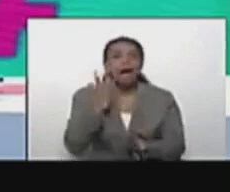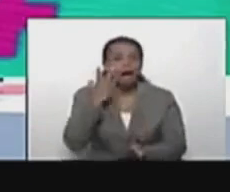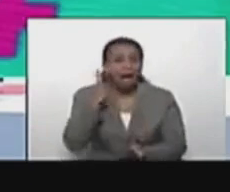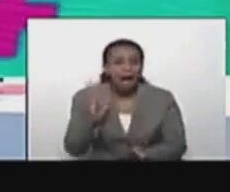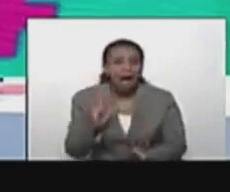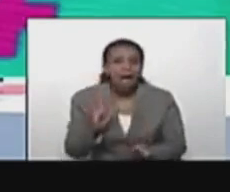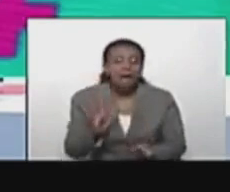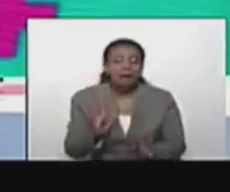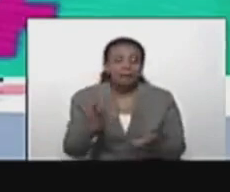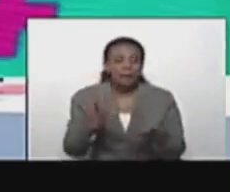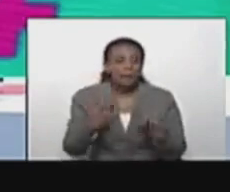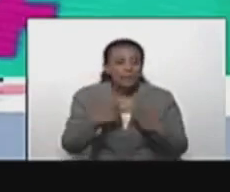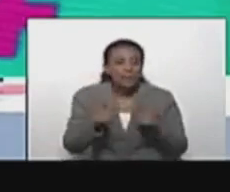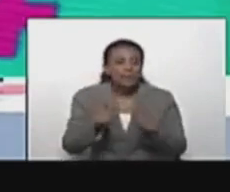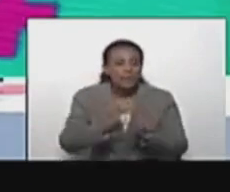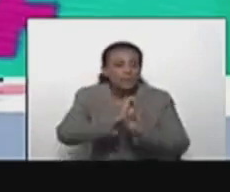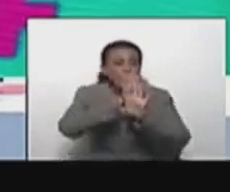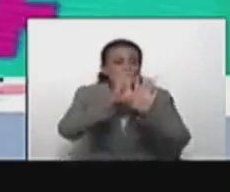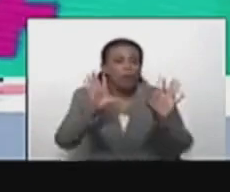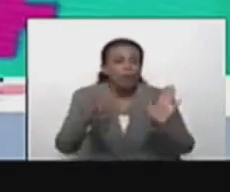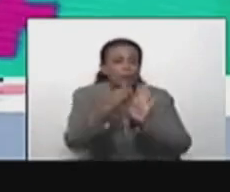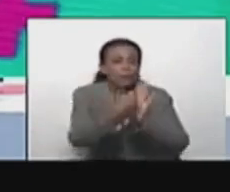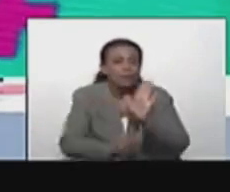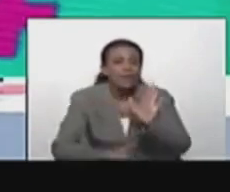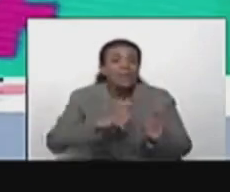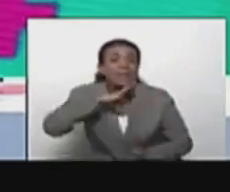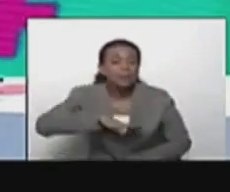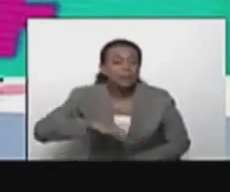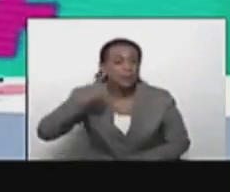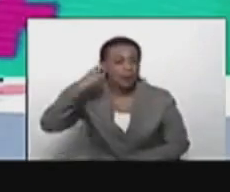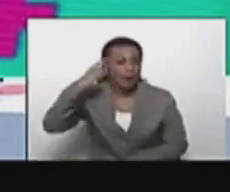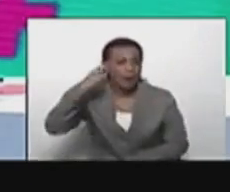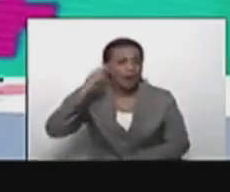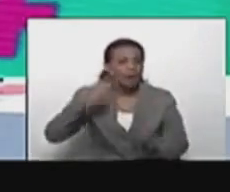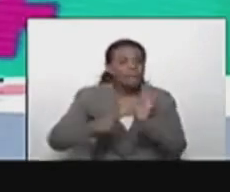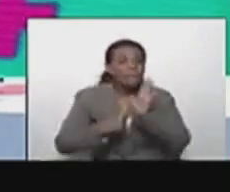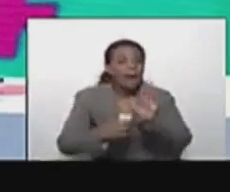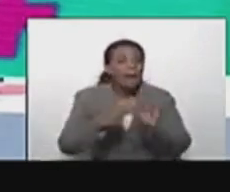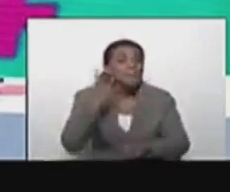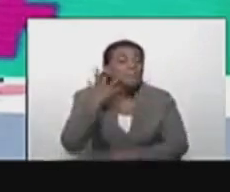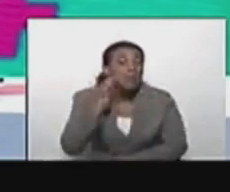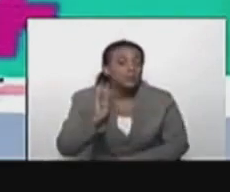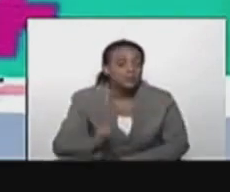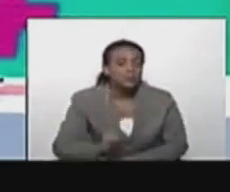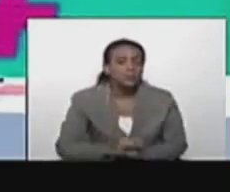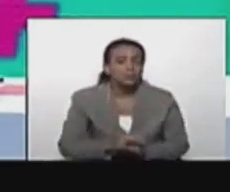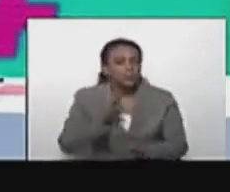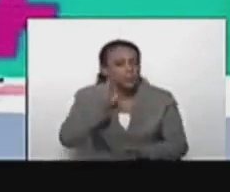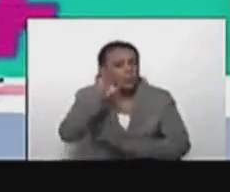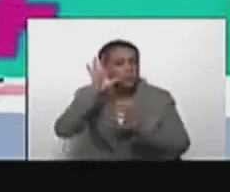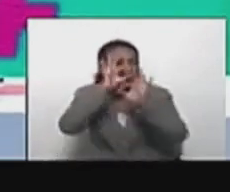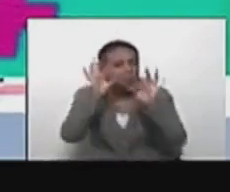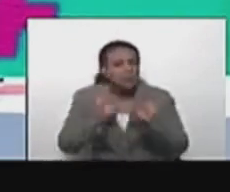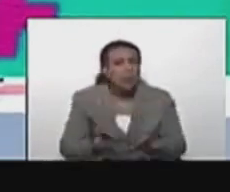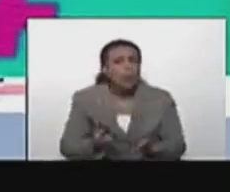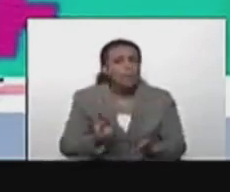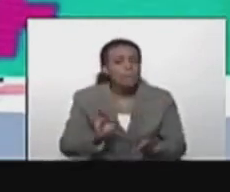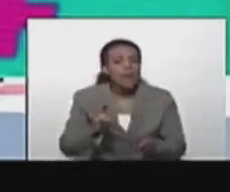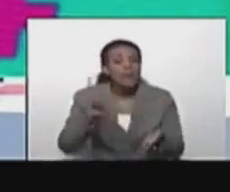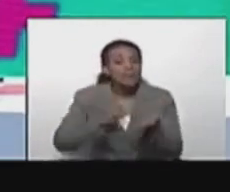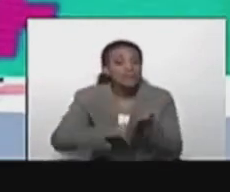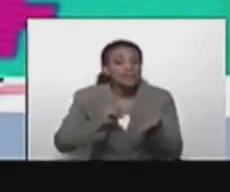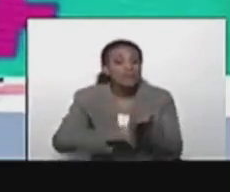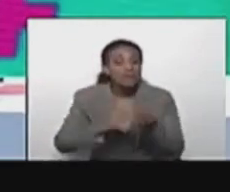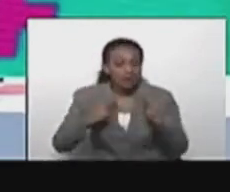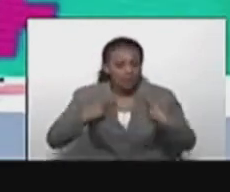descolonizar la historia, permite descolonizar las mentes y permite construir hacia futuro una visión